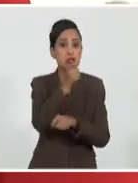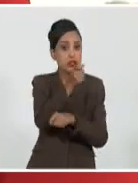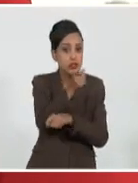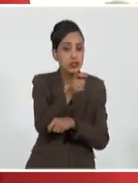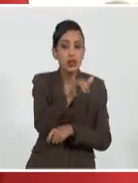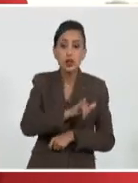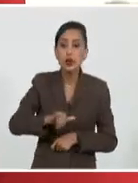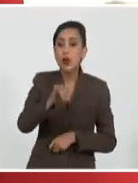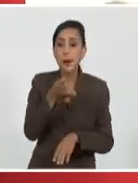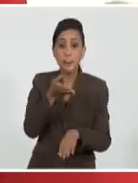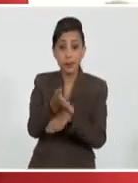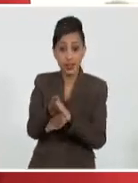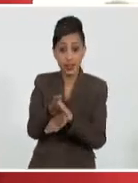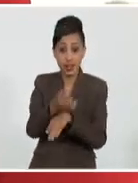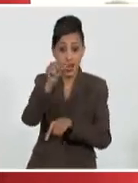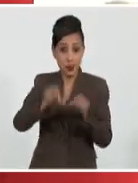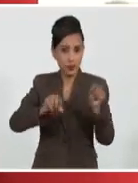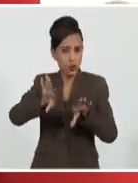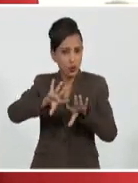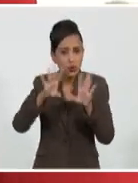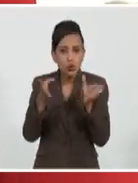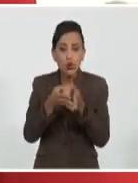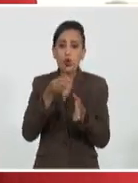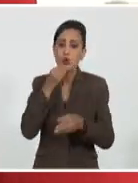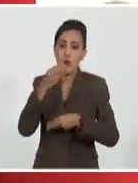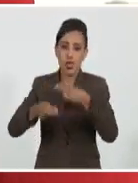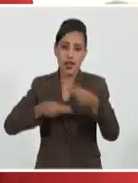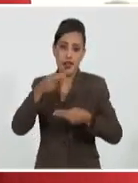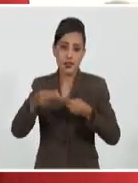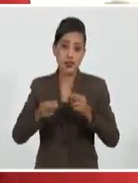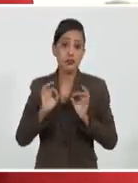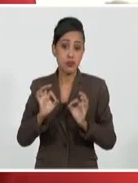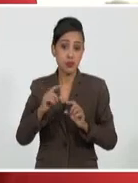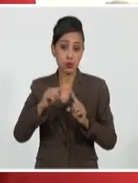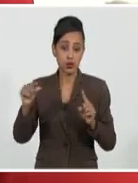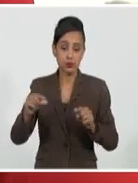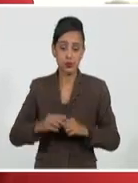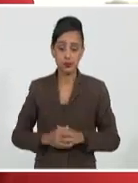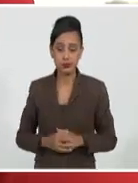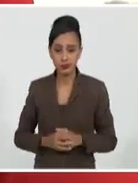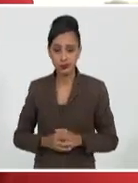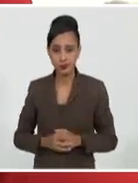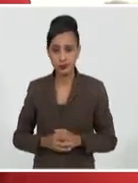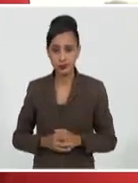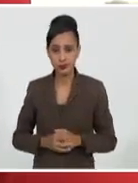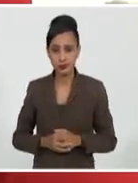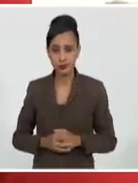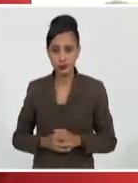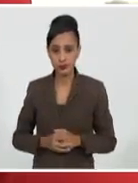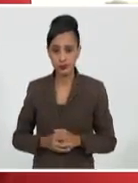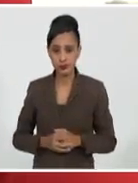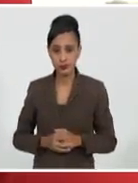núcleos todo lo que se puede hacer en esa materia, sin dejar de reconocer